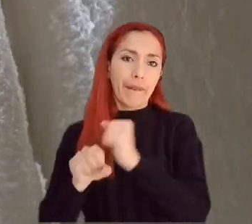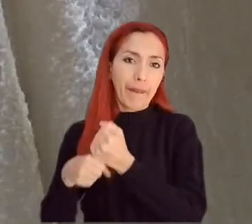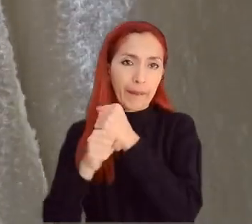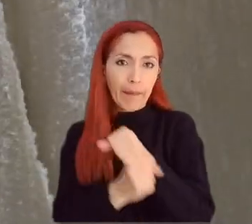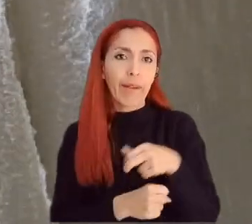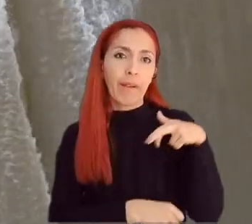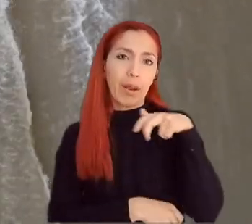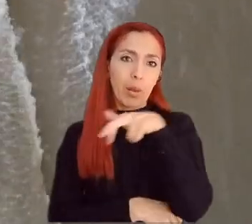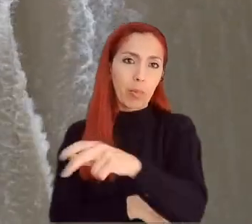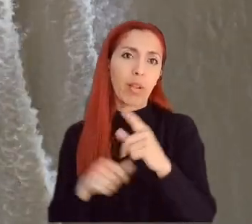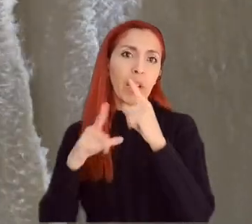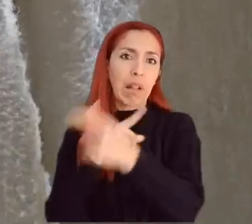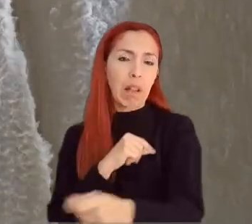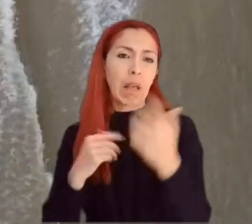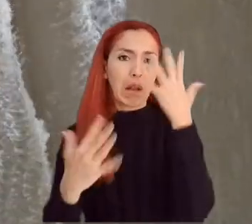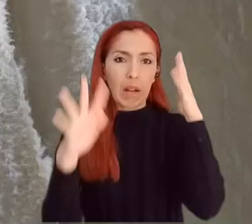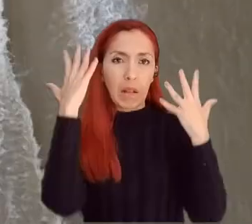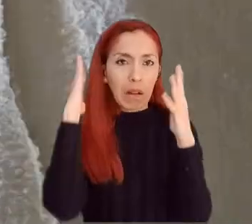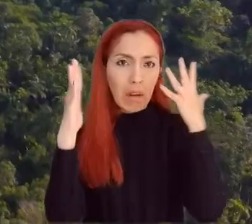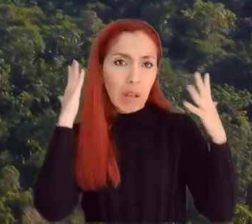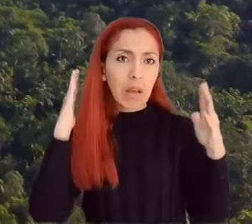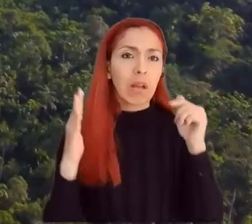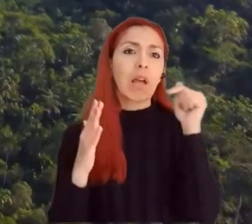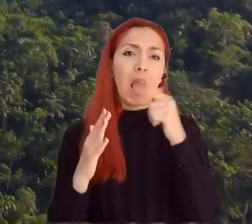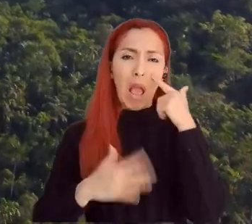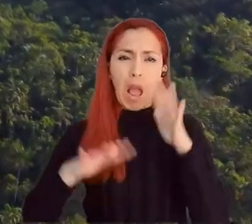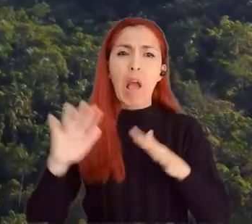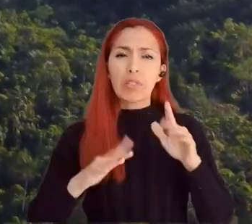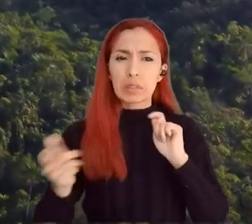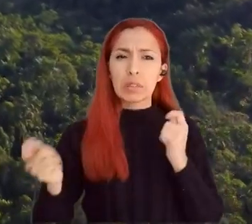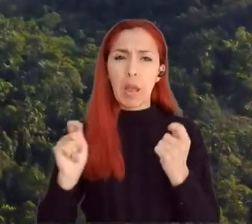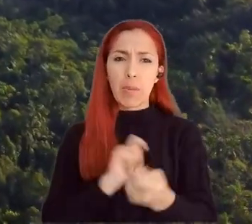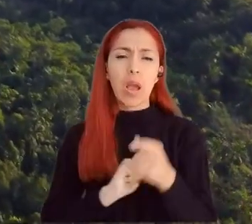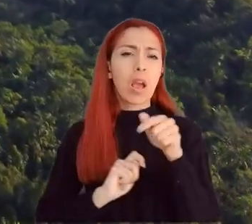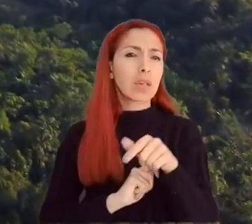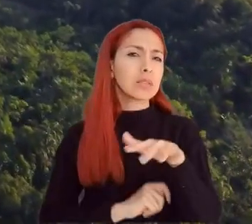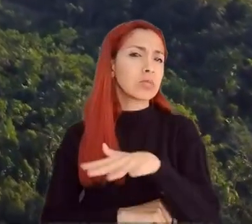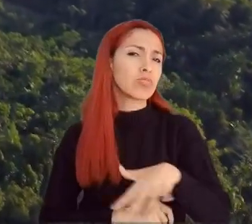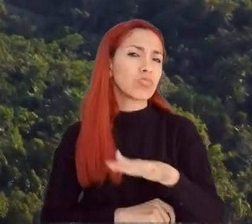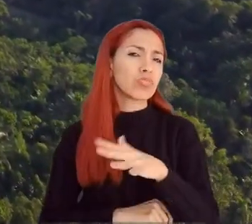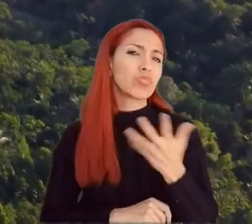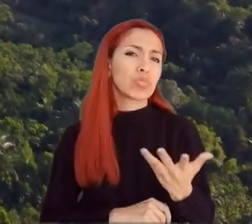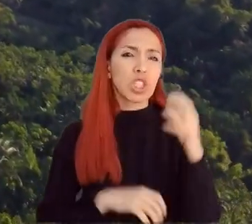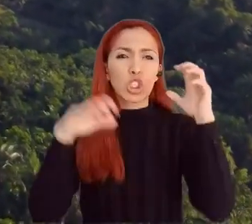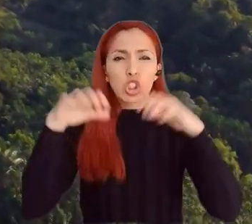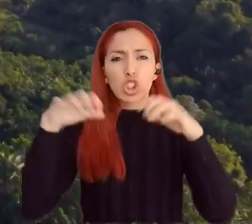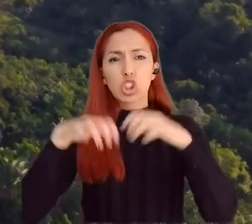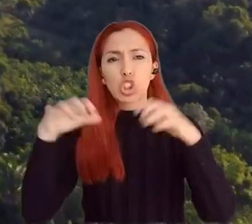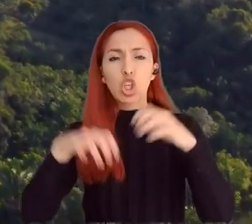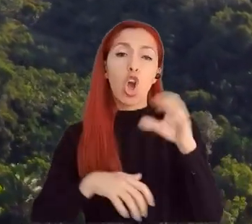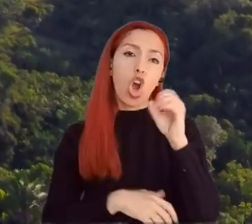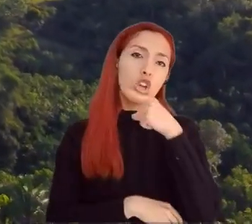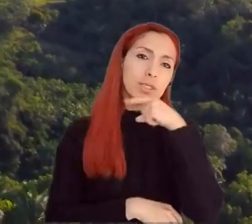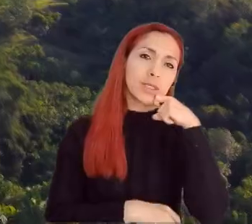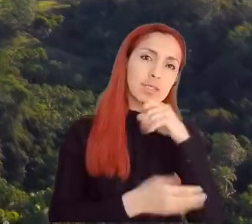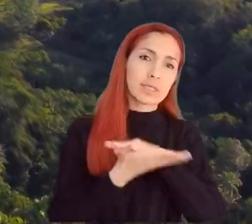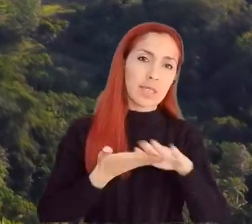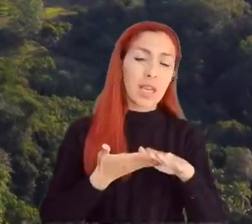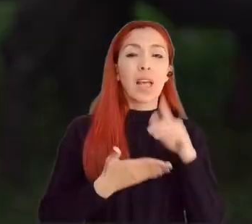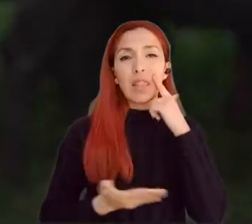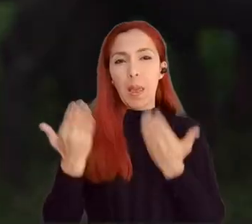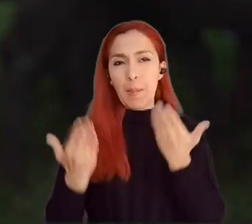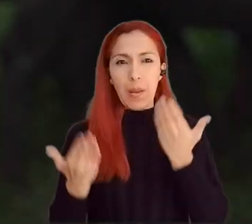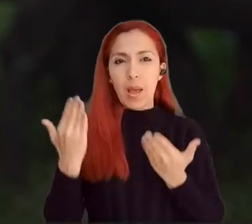botes, caminatas largas en selva, a veces varía mucho en época de lluvia o época seca,